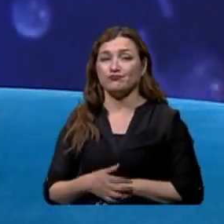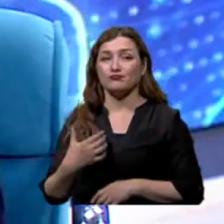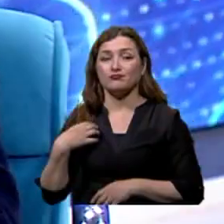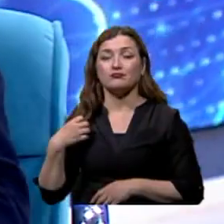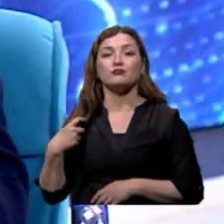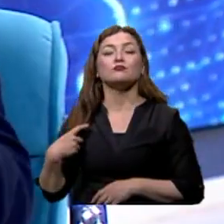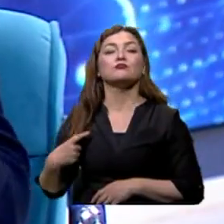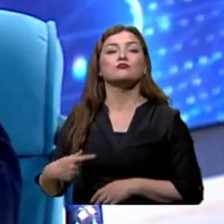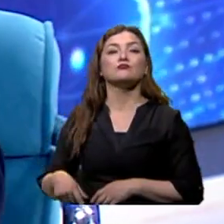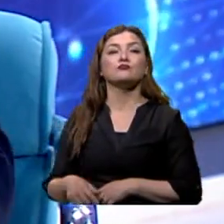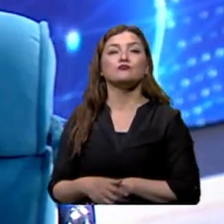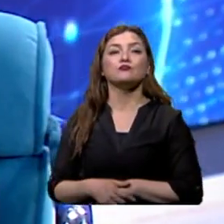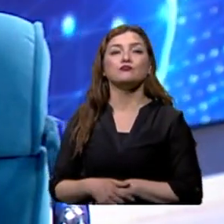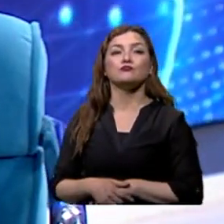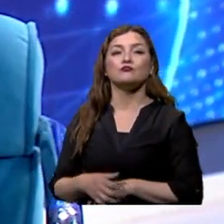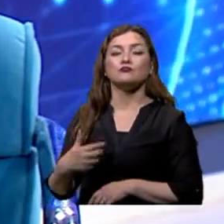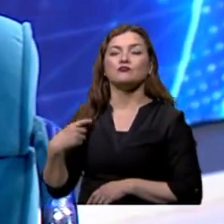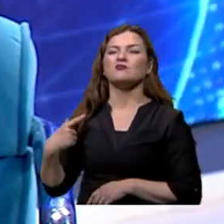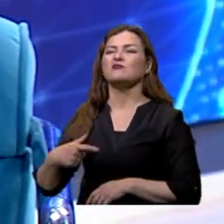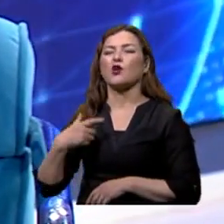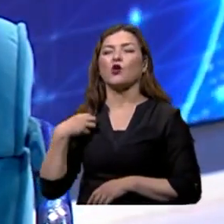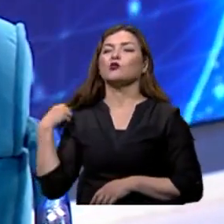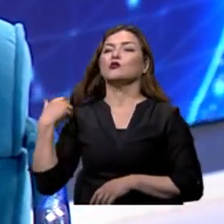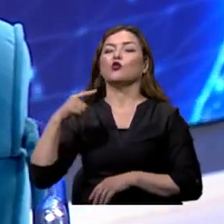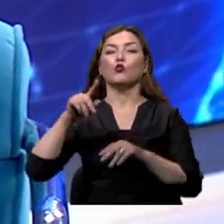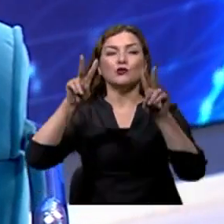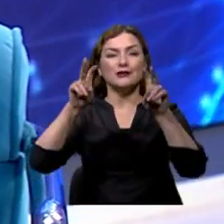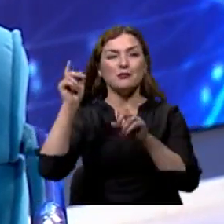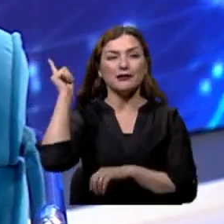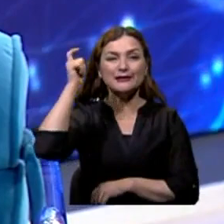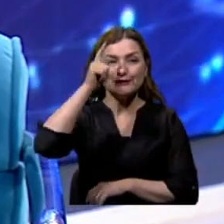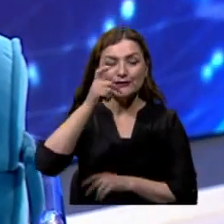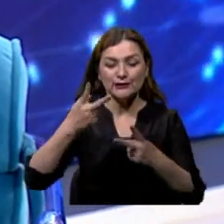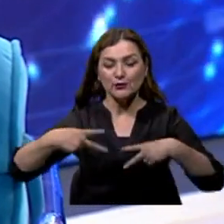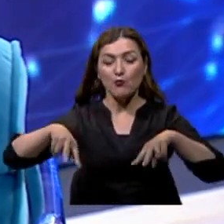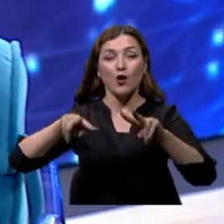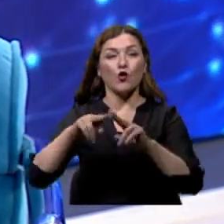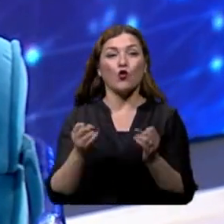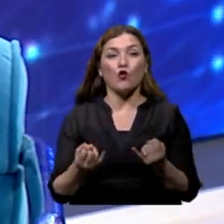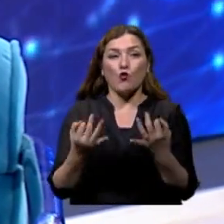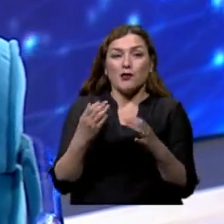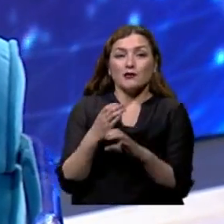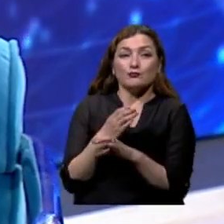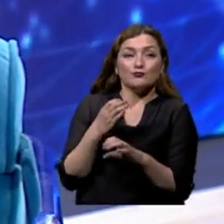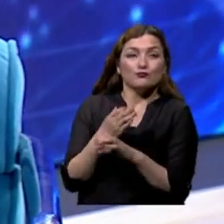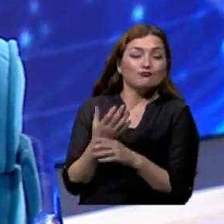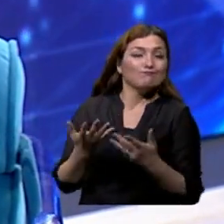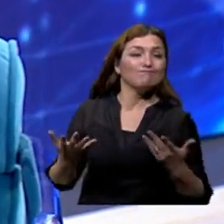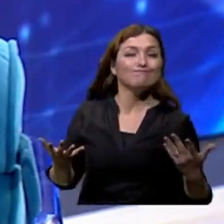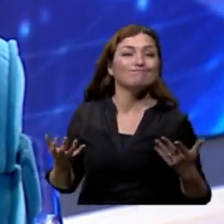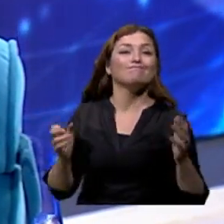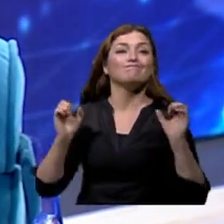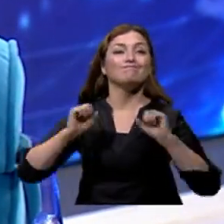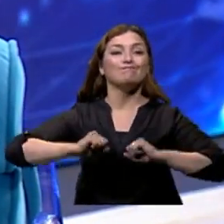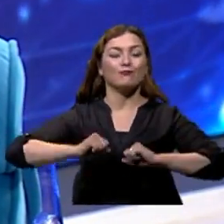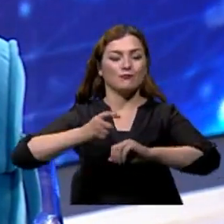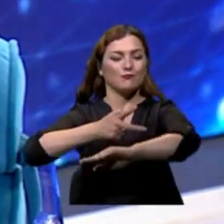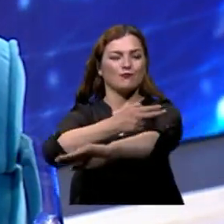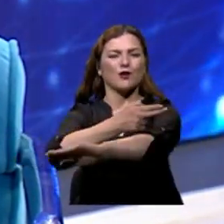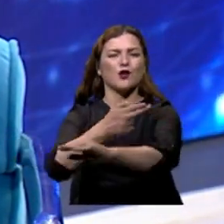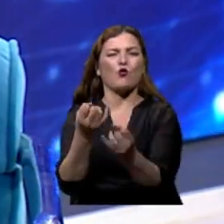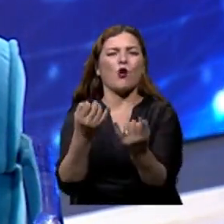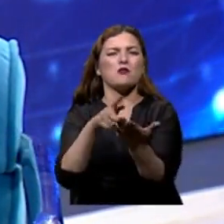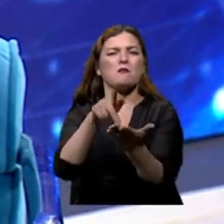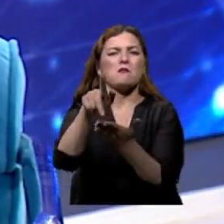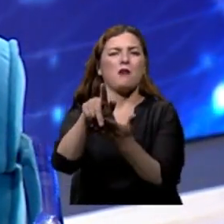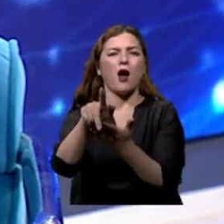Correcto. Sé que este es un tema un poco complejo, pero en términos de costo, ¿se puede estimar más o menos cuánto puede costar una amputación, tal